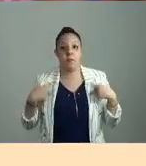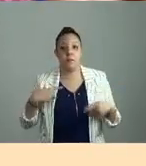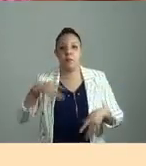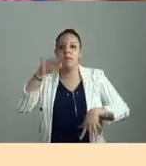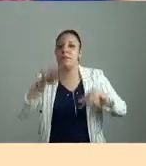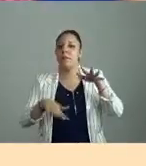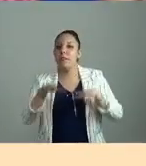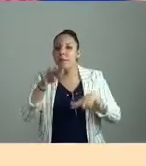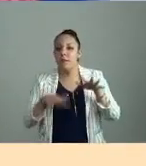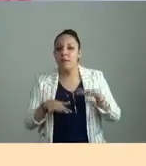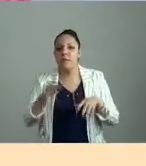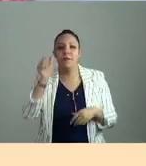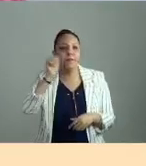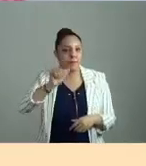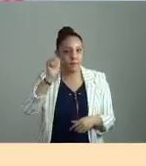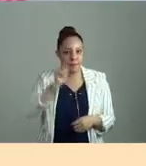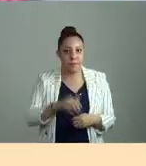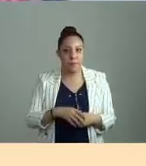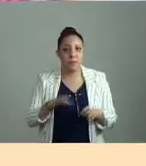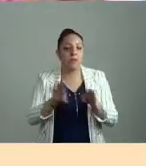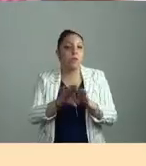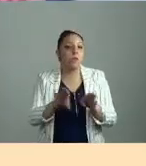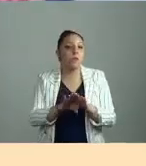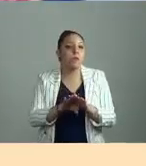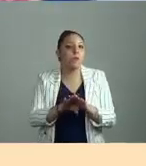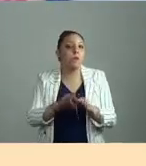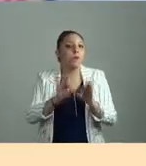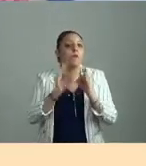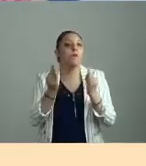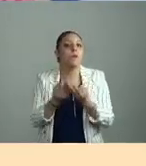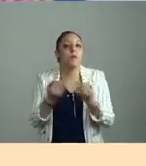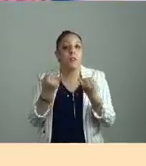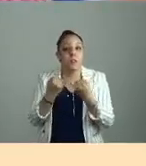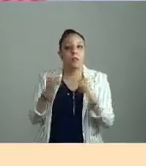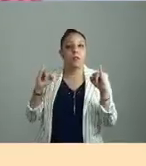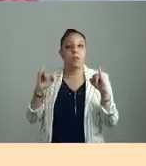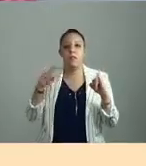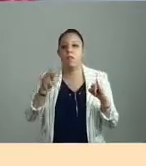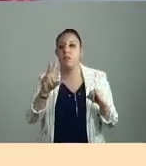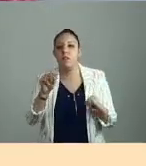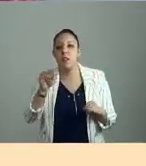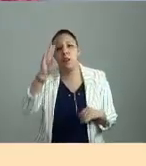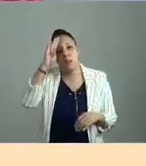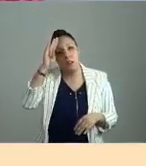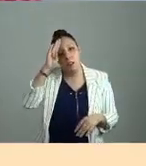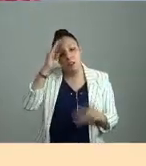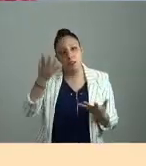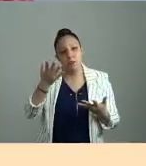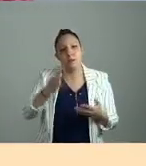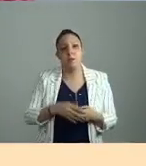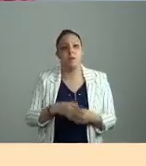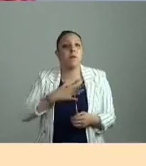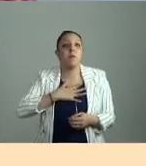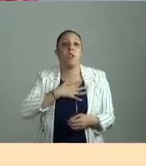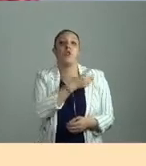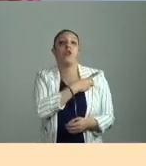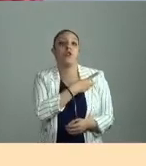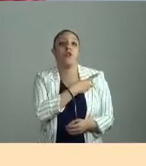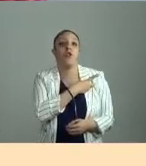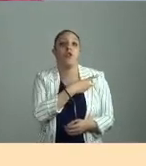solamente en forma individual la piensa la vida en forma colectiva esto me ha impactado mucho